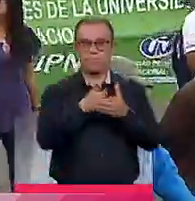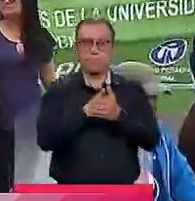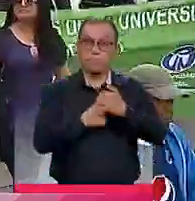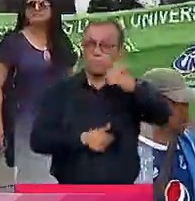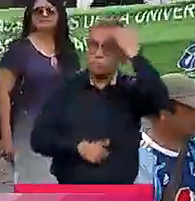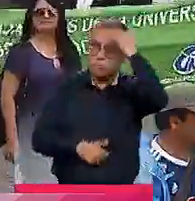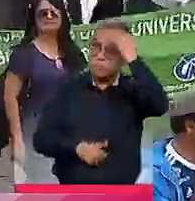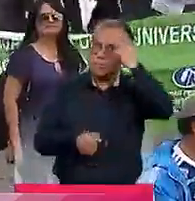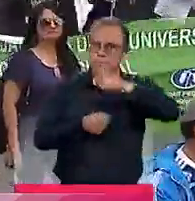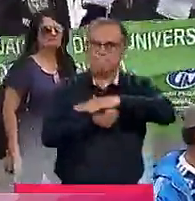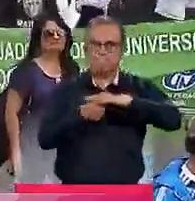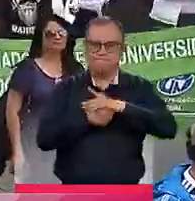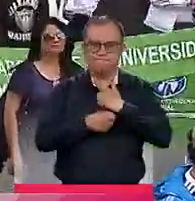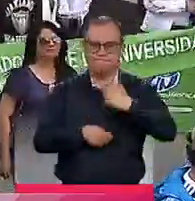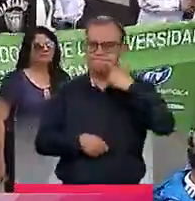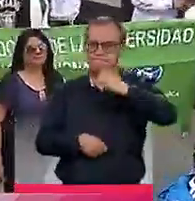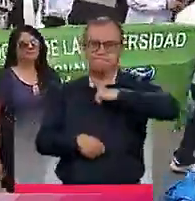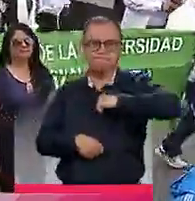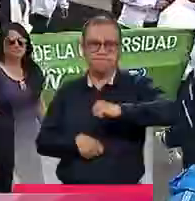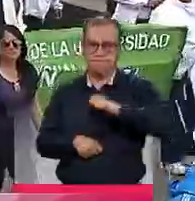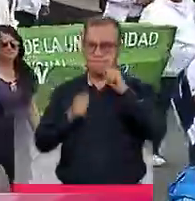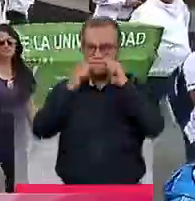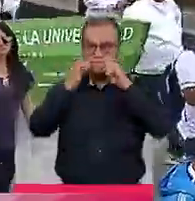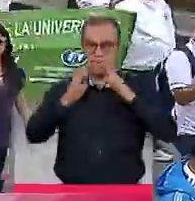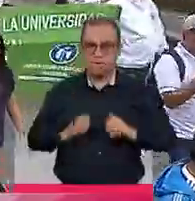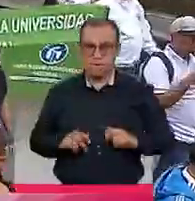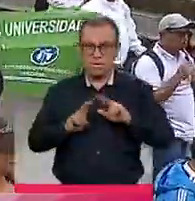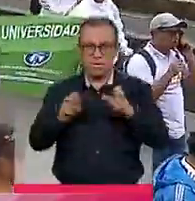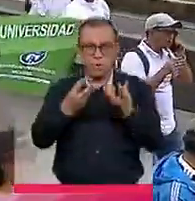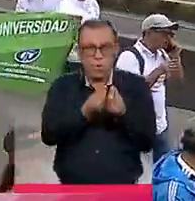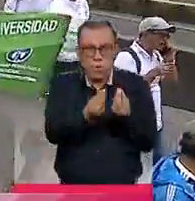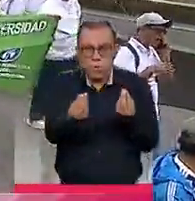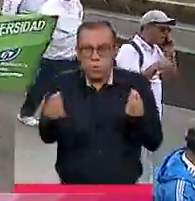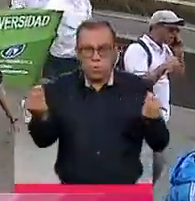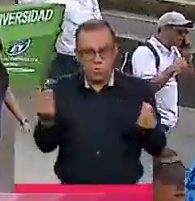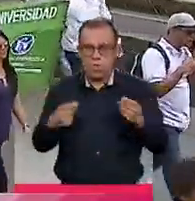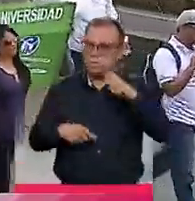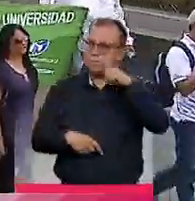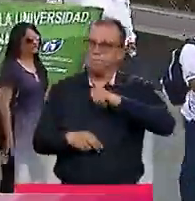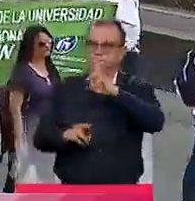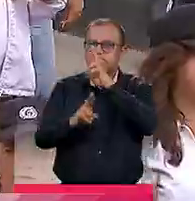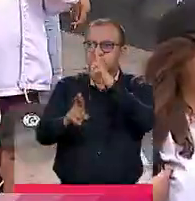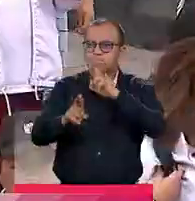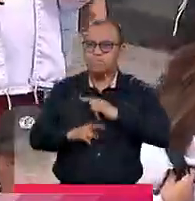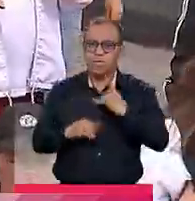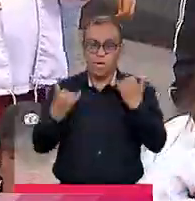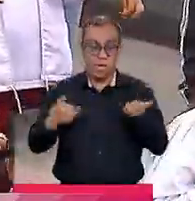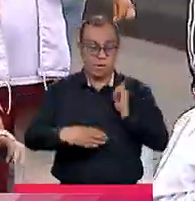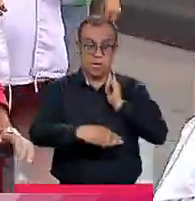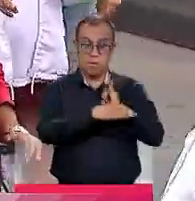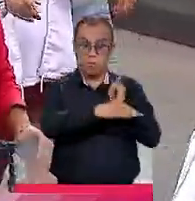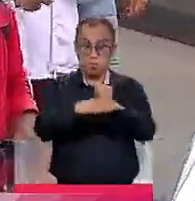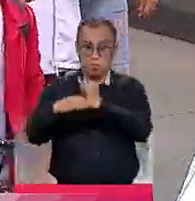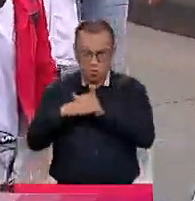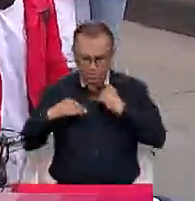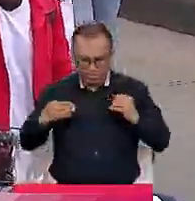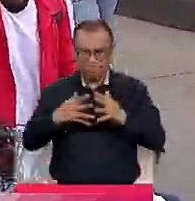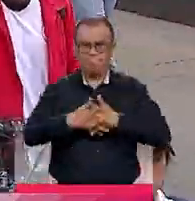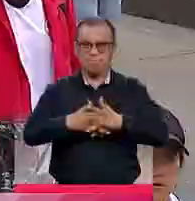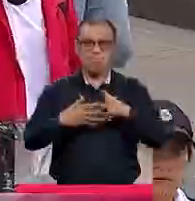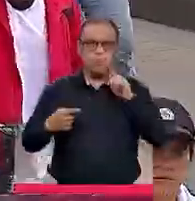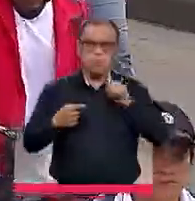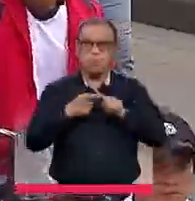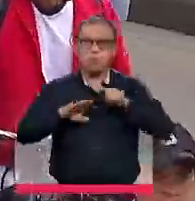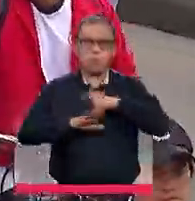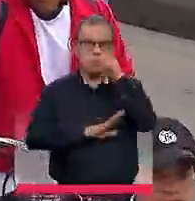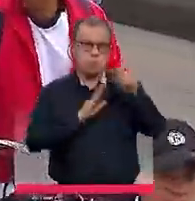maestros, la grave situación de violación de derechos humanos por parte de grupos armados requiere una respuesta interinstitucional por parte del Estado, que señalan